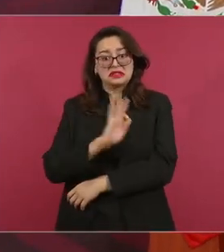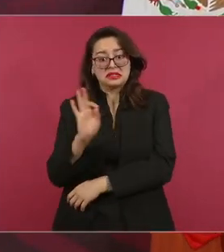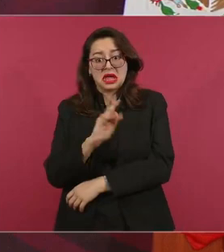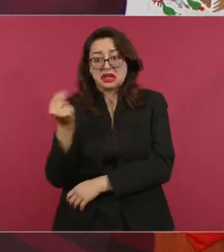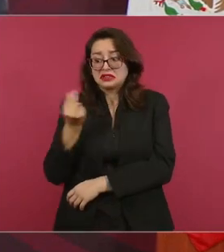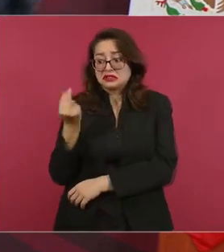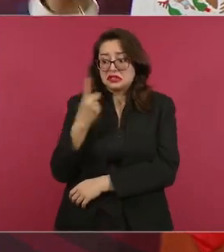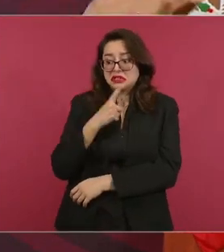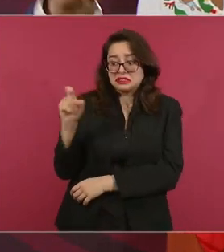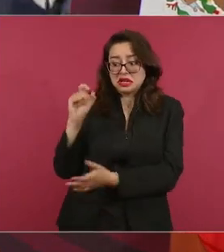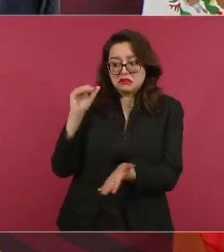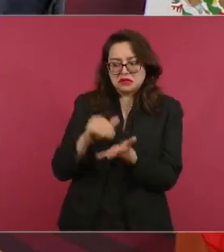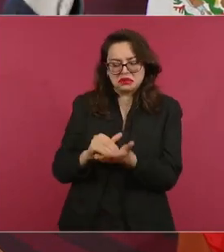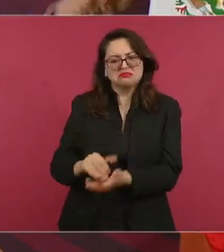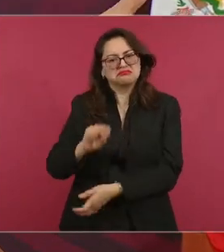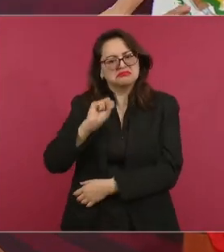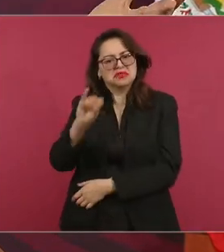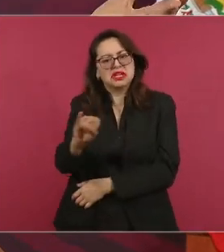¿Cuándo